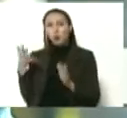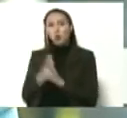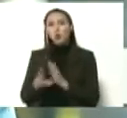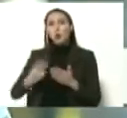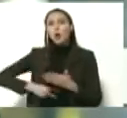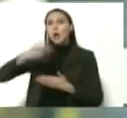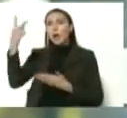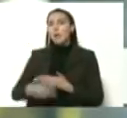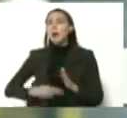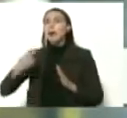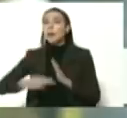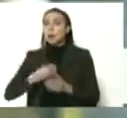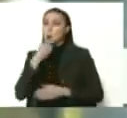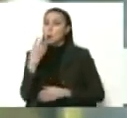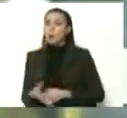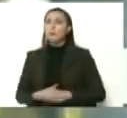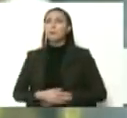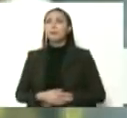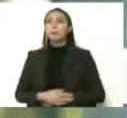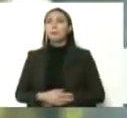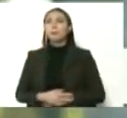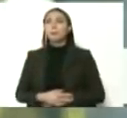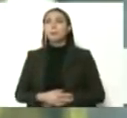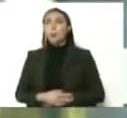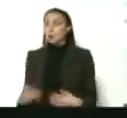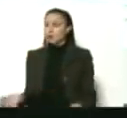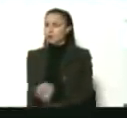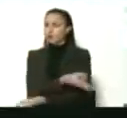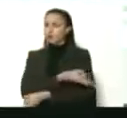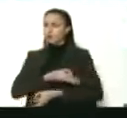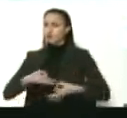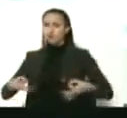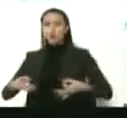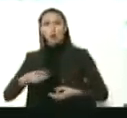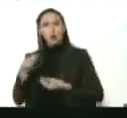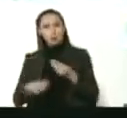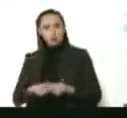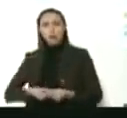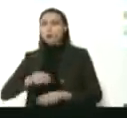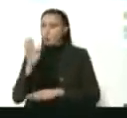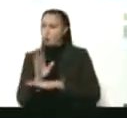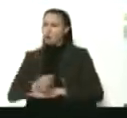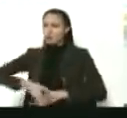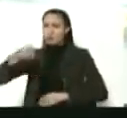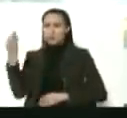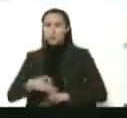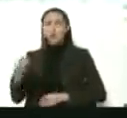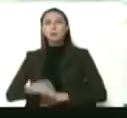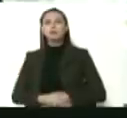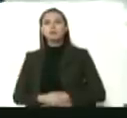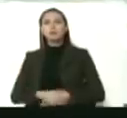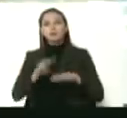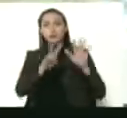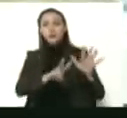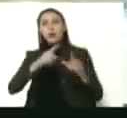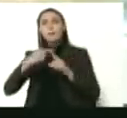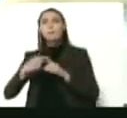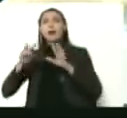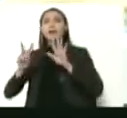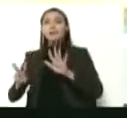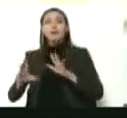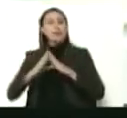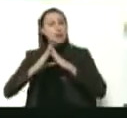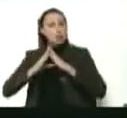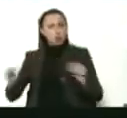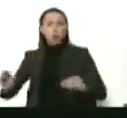de Recreación para el Vivir Bien. Excelente, siempre la bioseguridad. Con el 7 más 7,